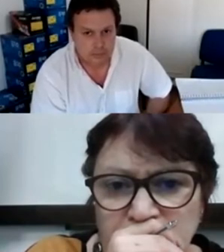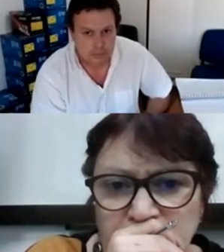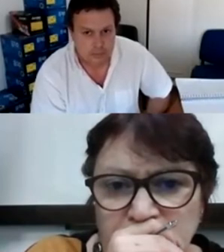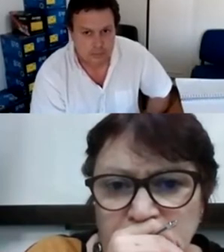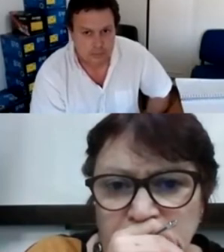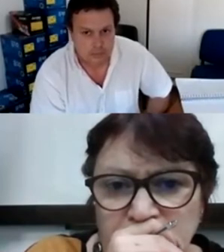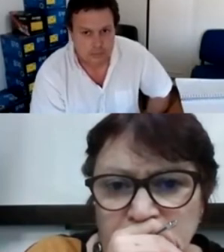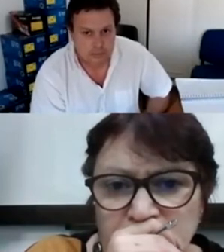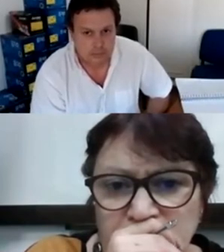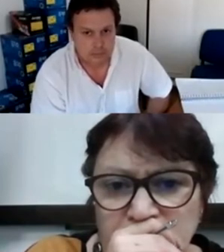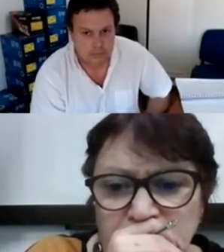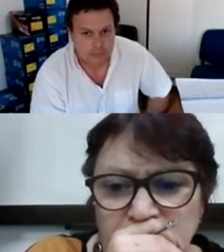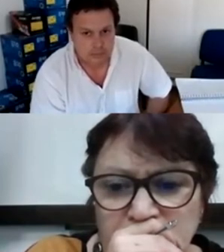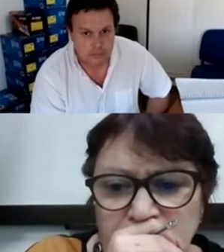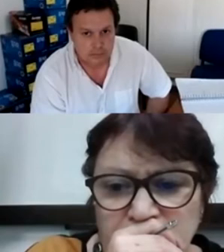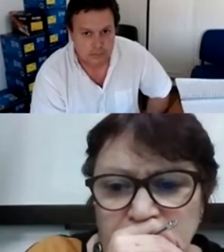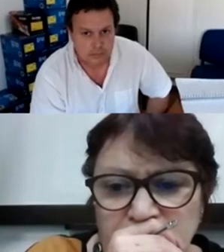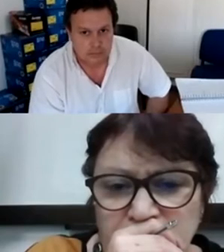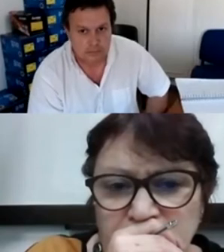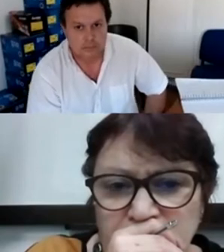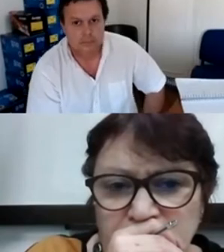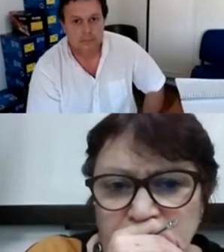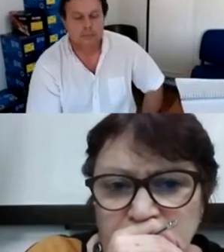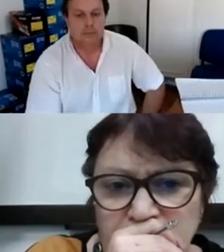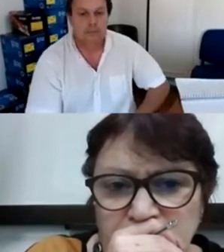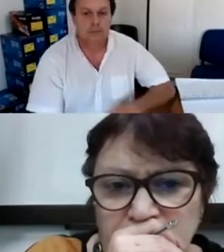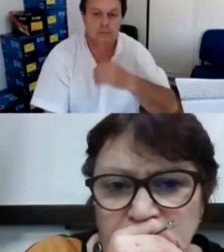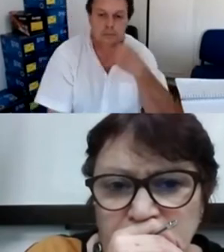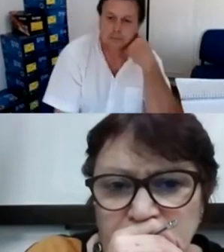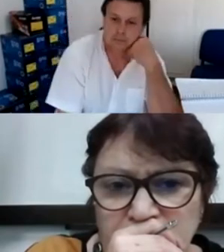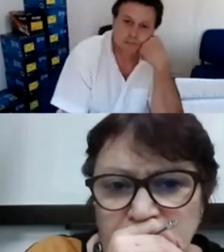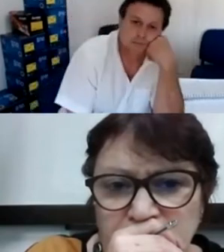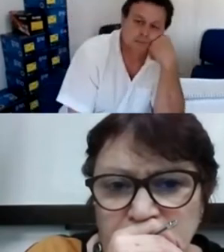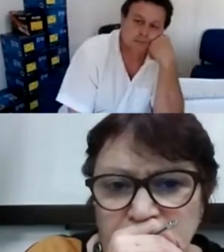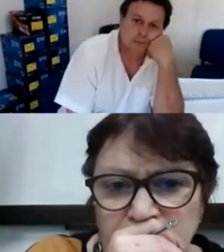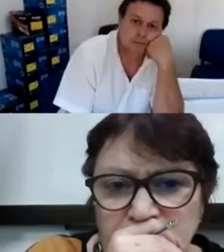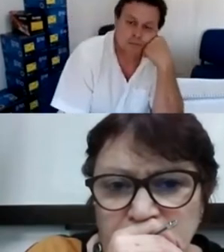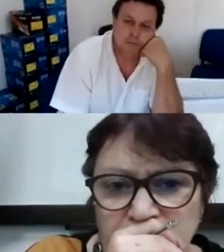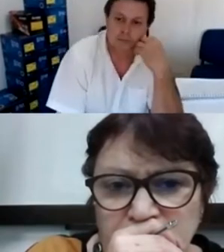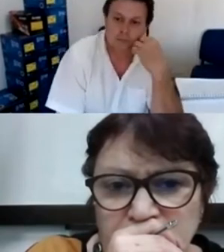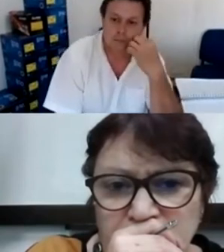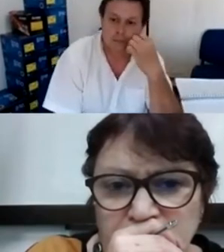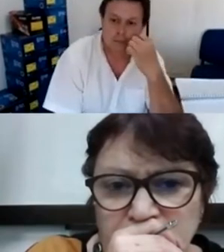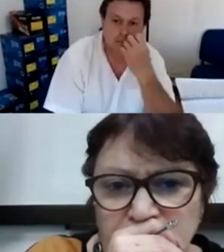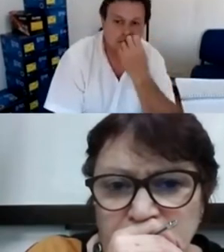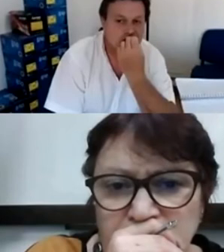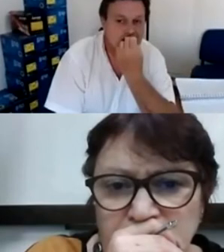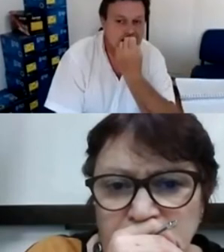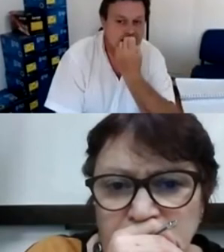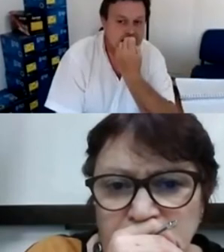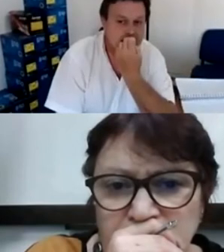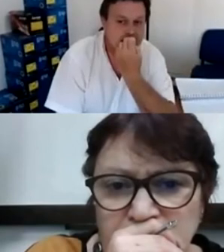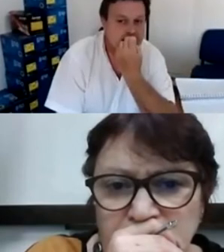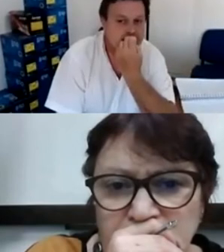decía al principio, lo que también ha caracterizado insertarnos en la universidad es heterogeneizar nuestro campo académico. Por lo tanto,